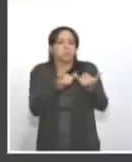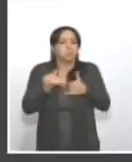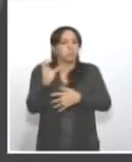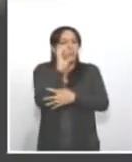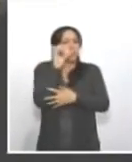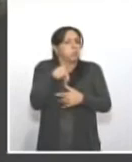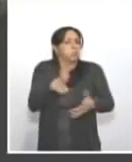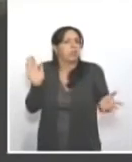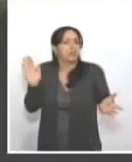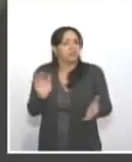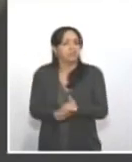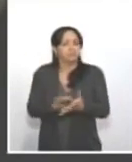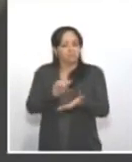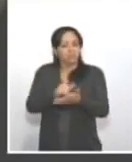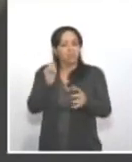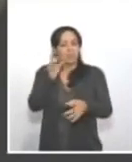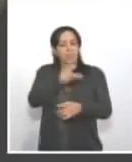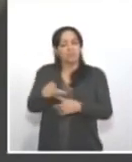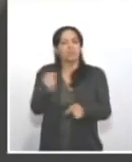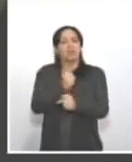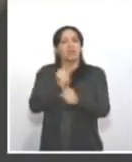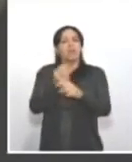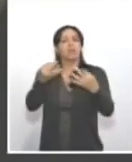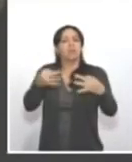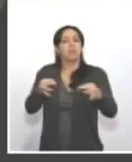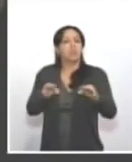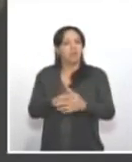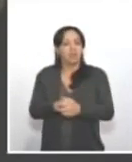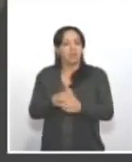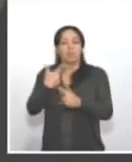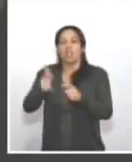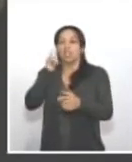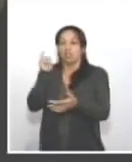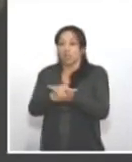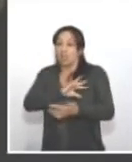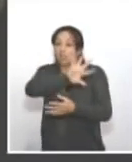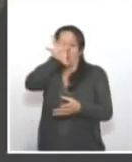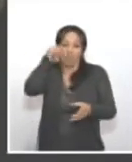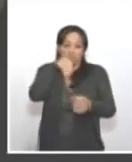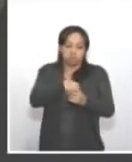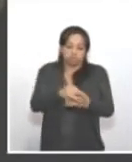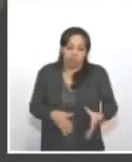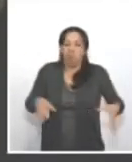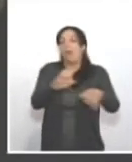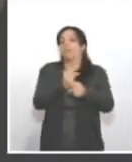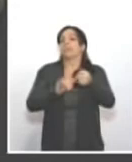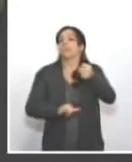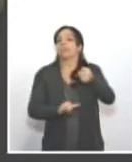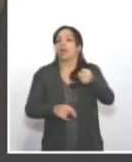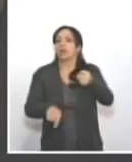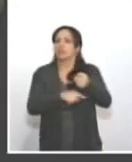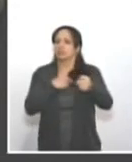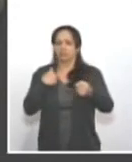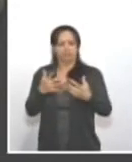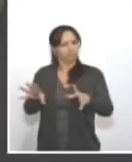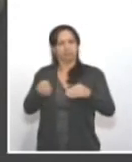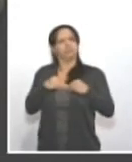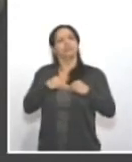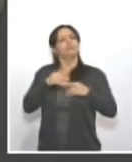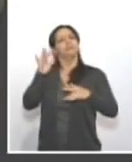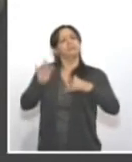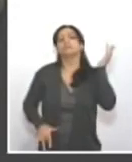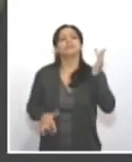país está lleno de informales. Luego, meter en el mismo saco a todo el mundo es un absurdo por completo inaceptable,